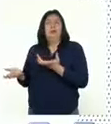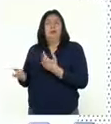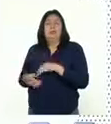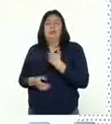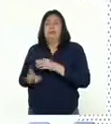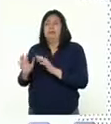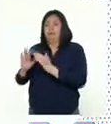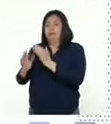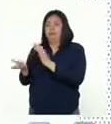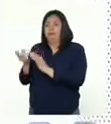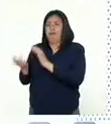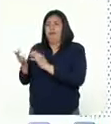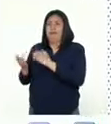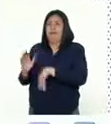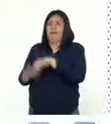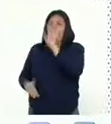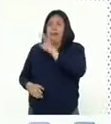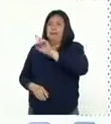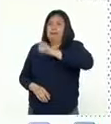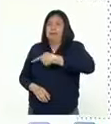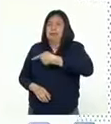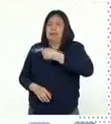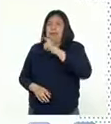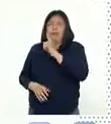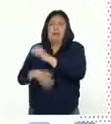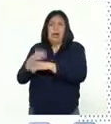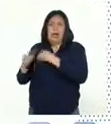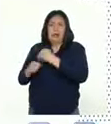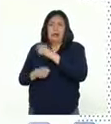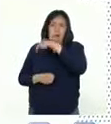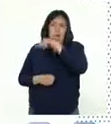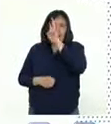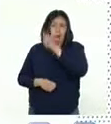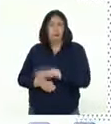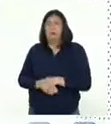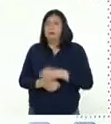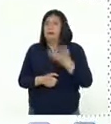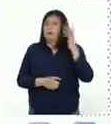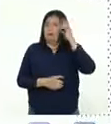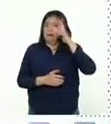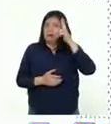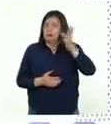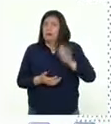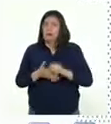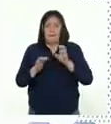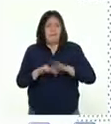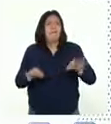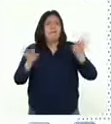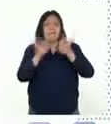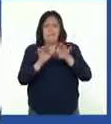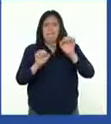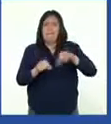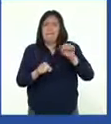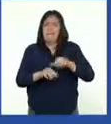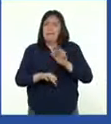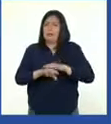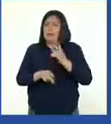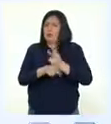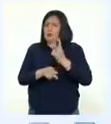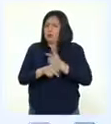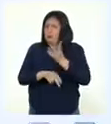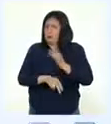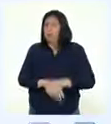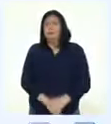están los incendios, con más de 1,000 al año en nuestro país. Por eso es tan importante la